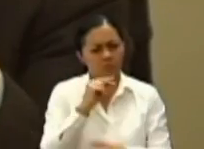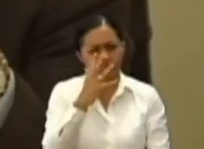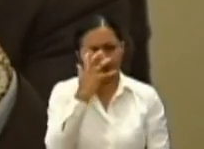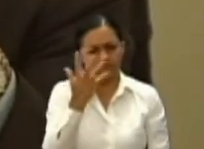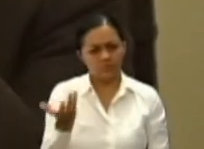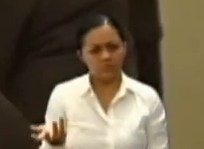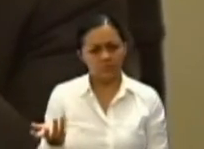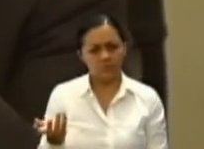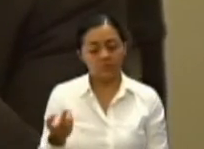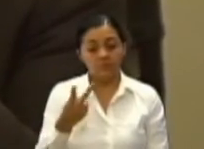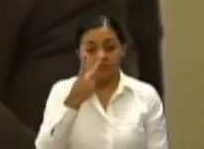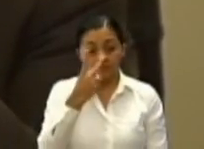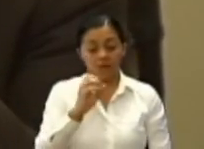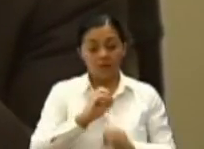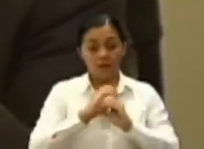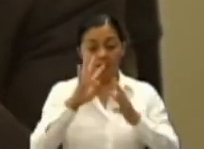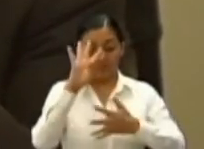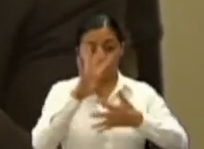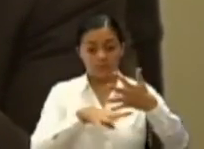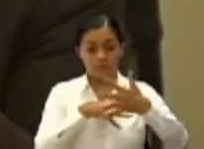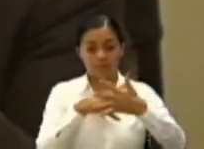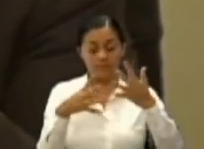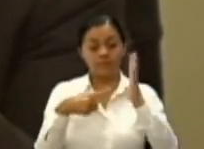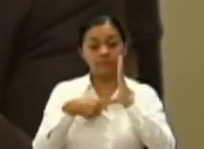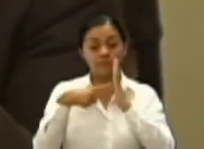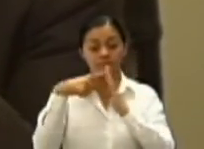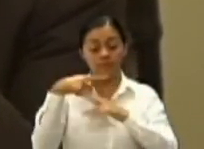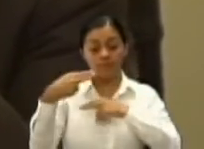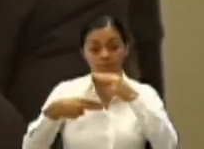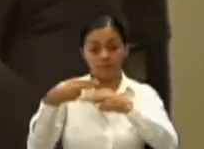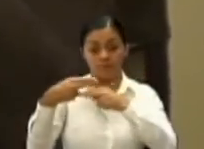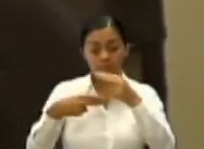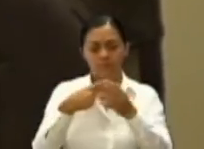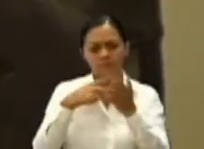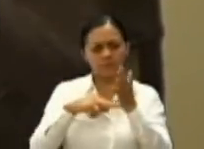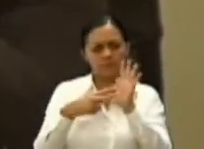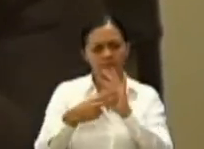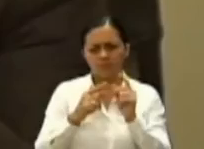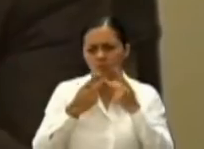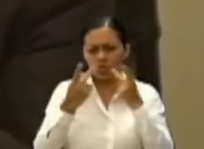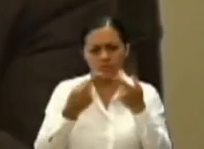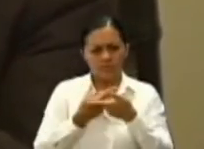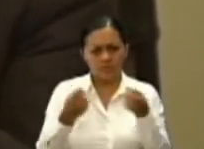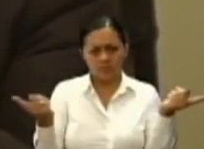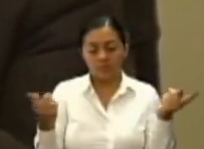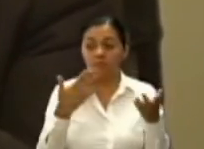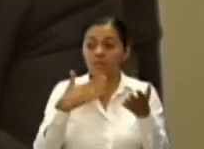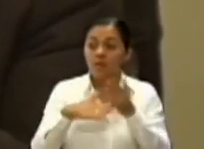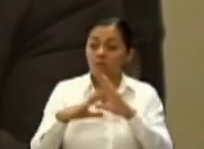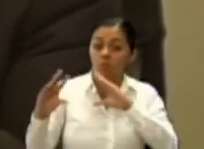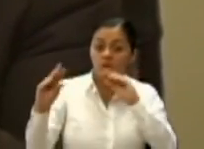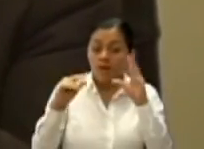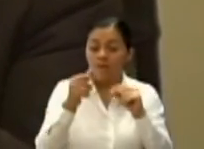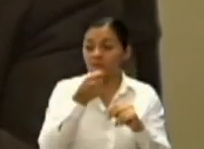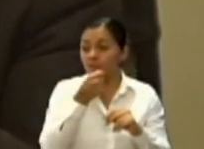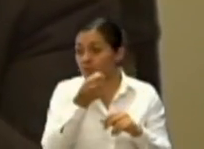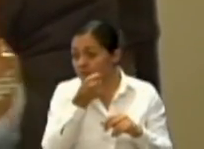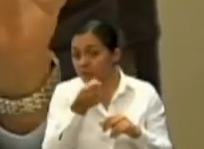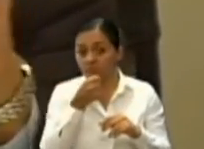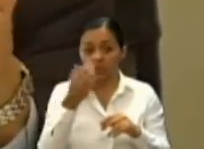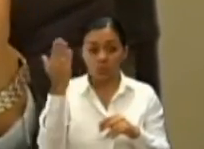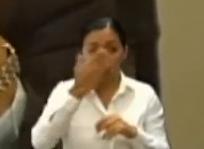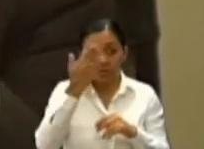caso miren las tablas de impuesto a la renta son públicas cuando alguien va a hablar cuando alguien vaya sea entrevistado en un medio de comunicación